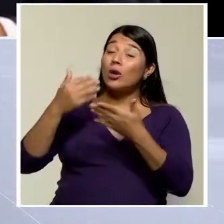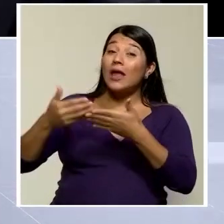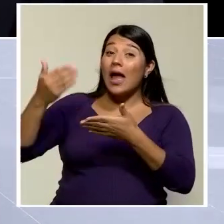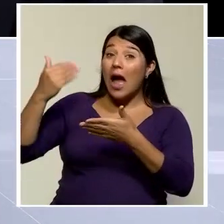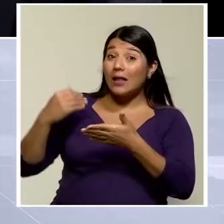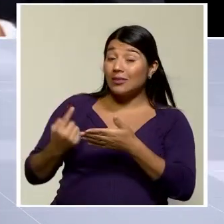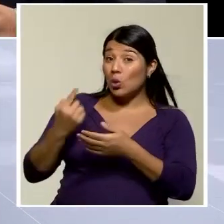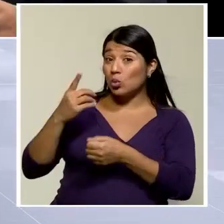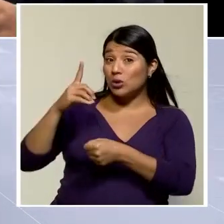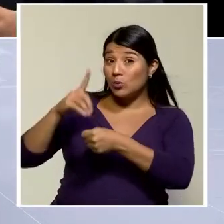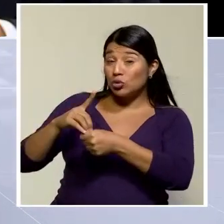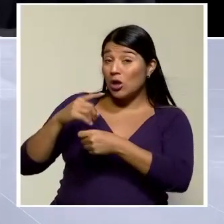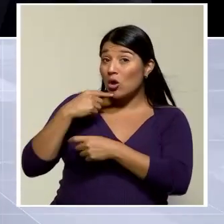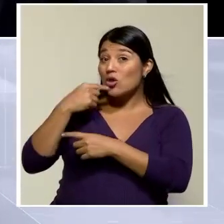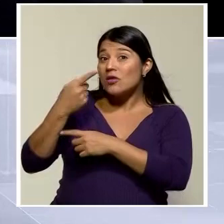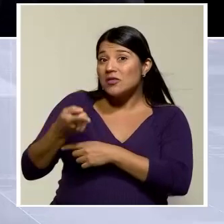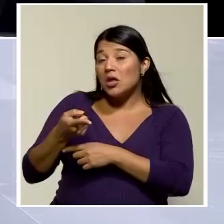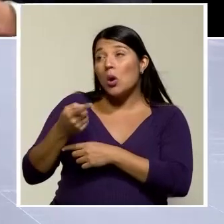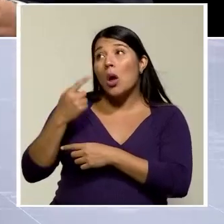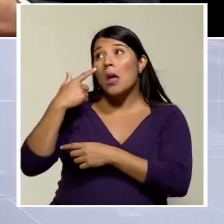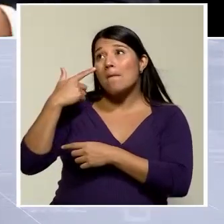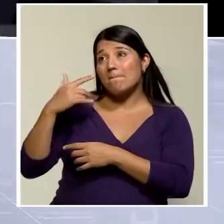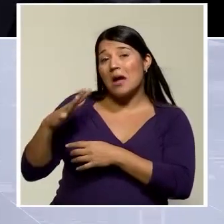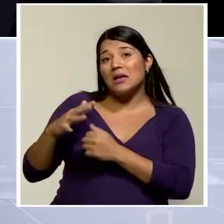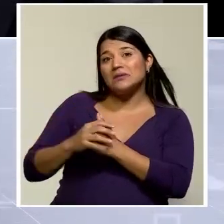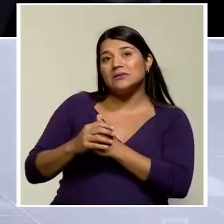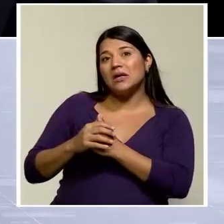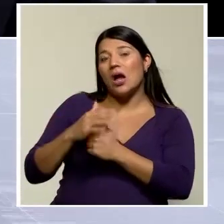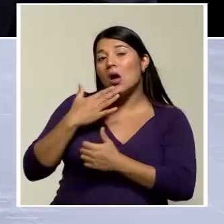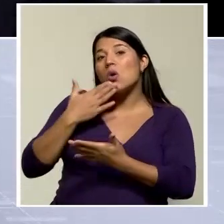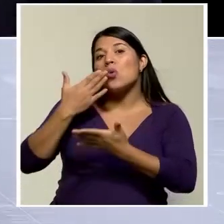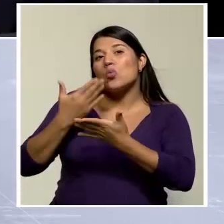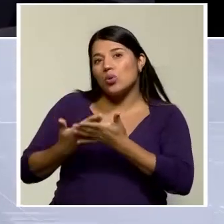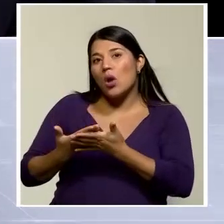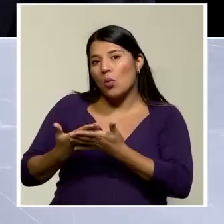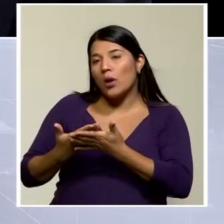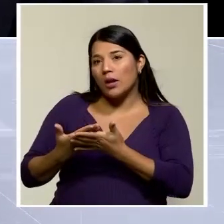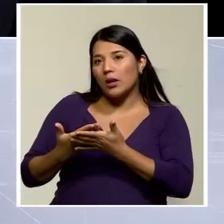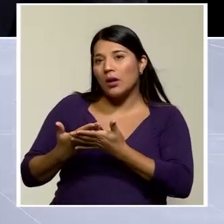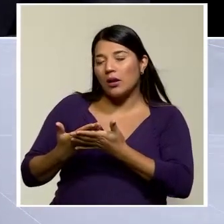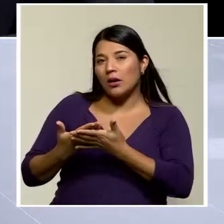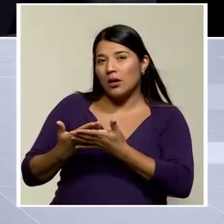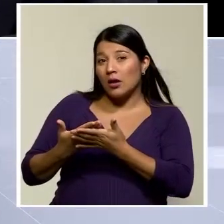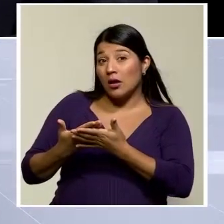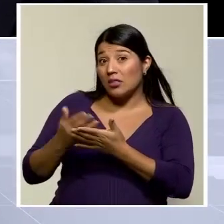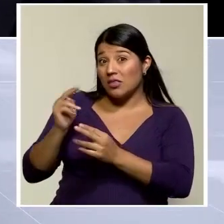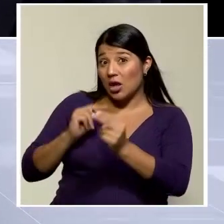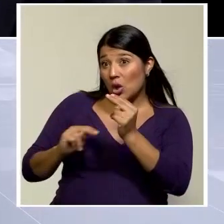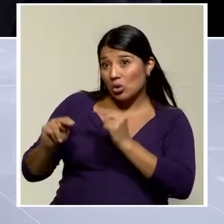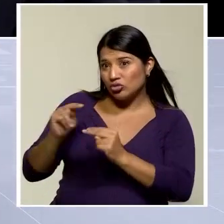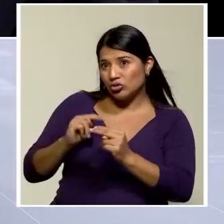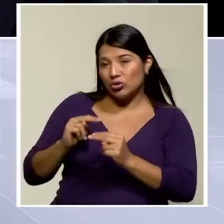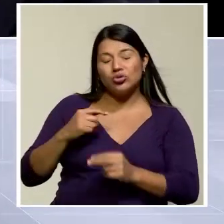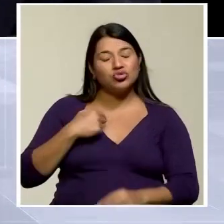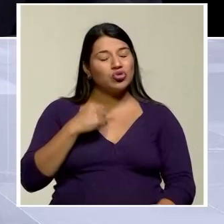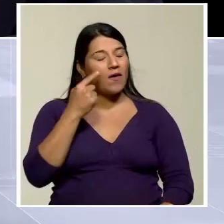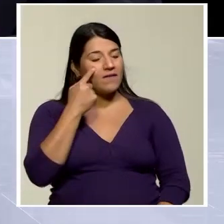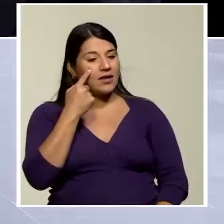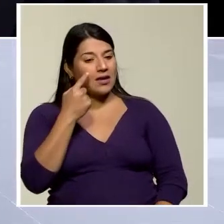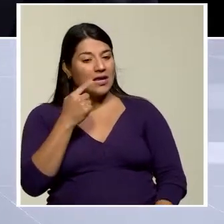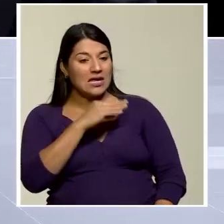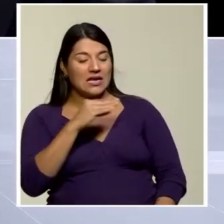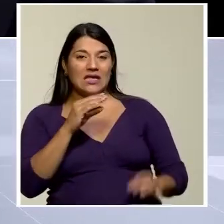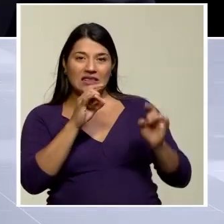un diputado dijo que bueno, que le parecía una buena inversión. Yo lo escuché y me parece terrible porque bueno, además